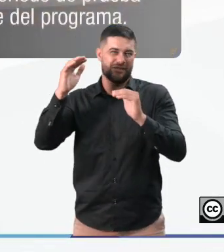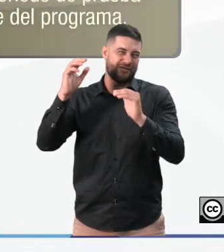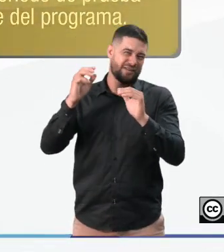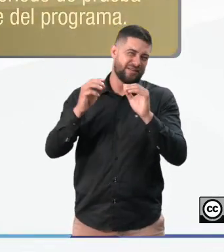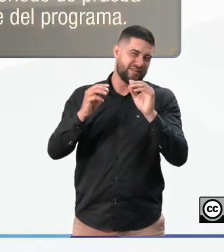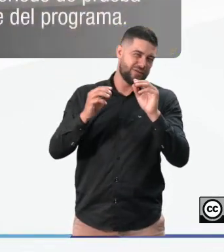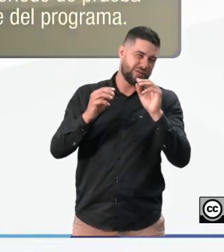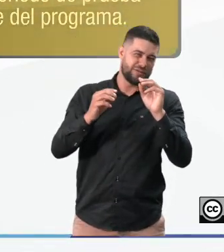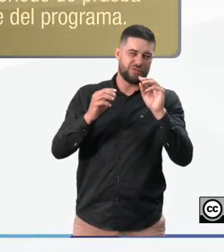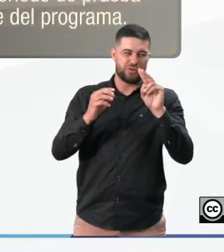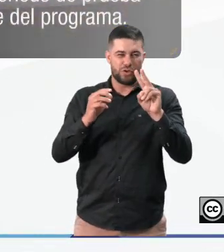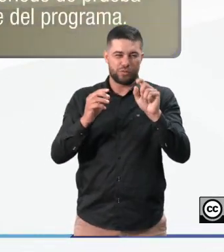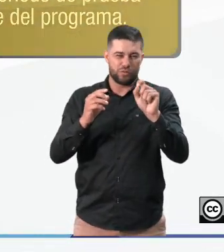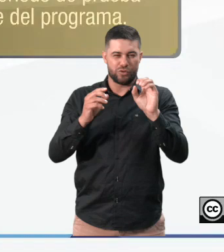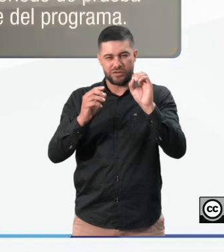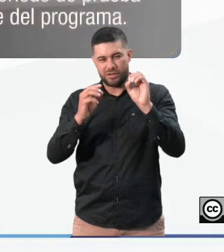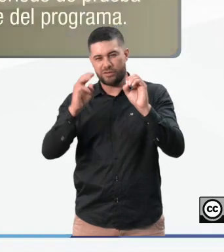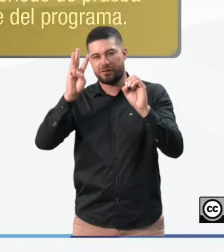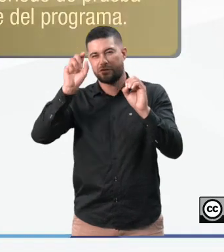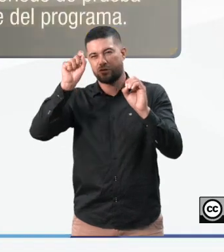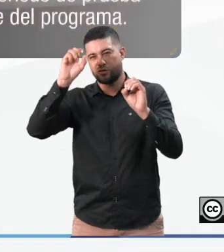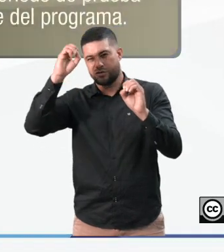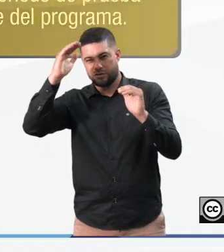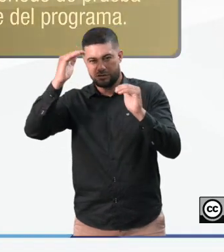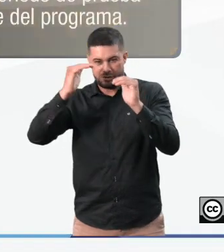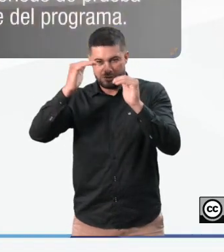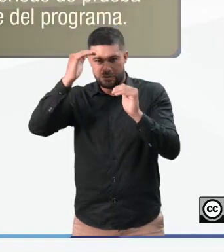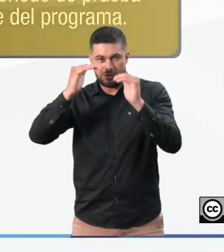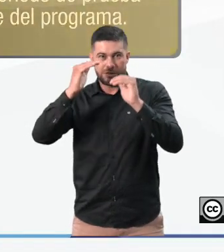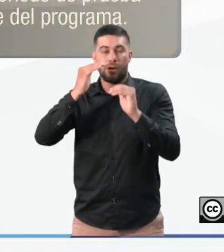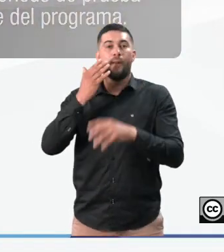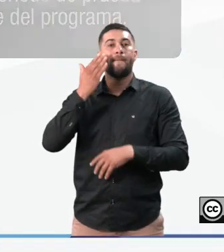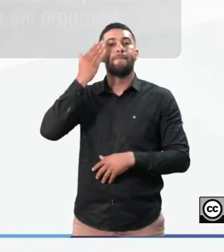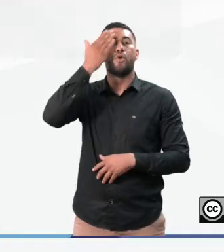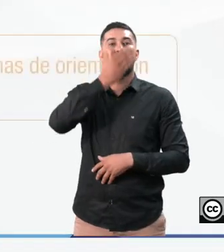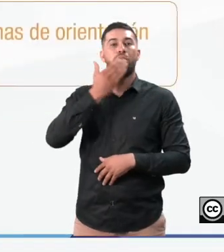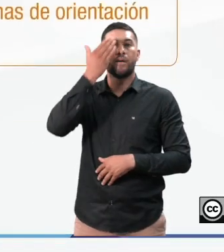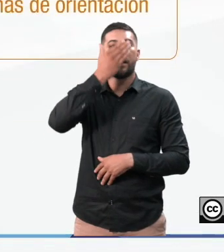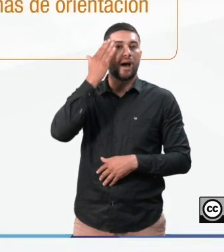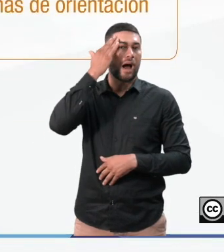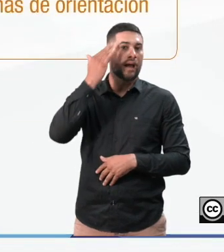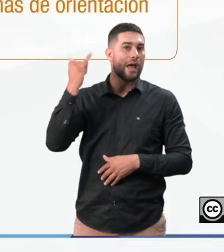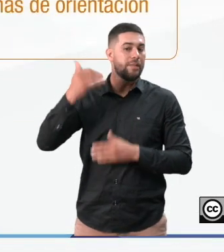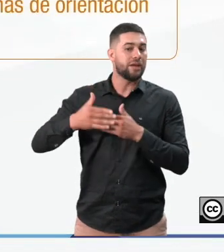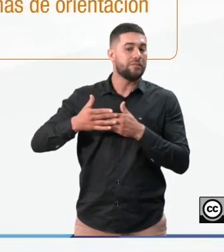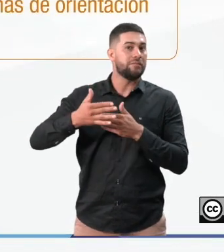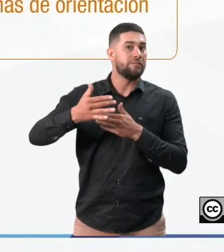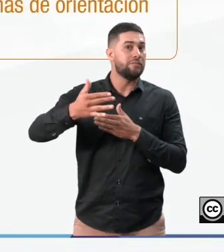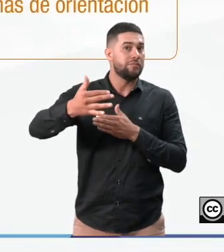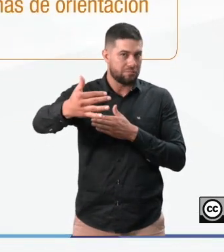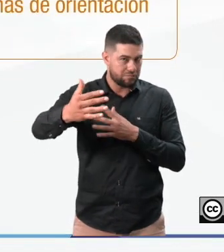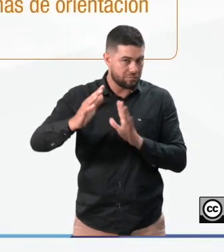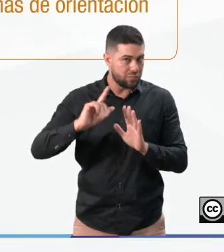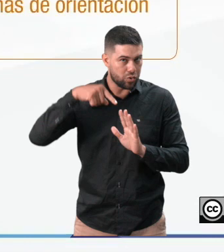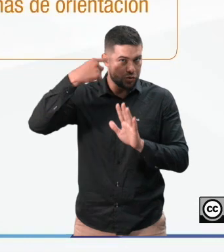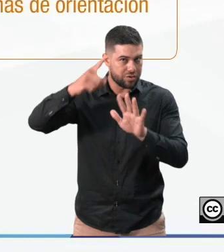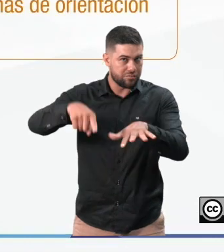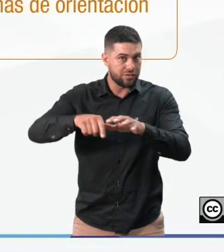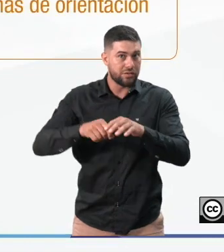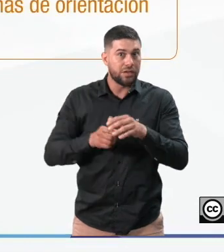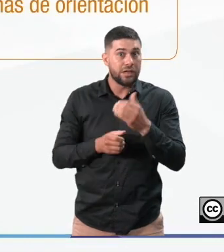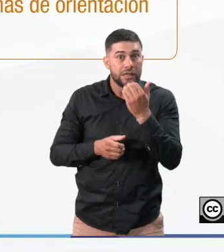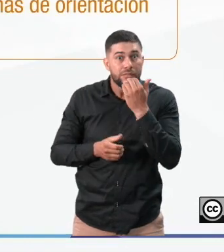reincidir en el periodo de prueba, queda retirado definitivamente. El acuerdo 005 y el